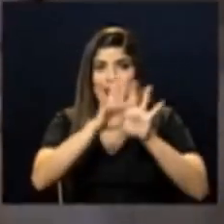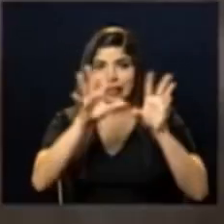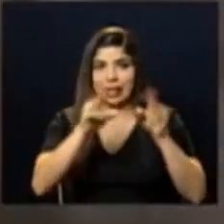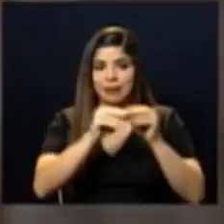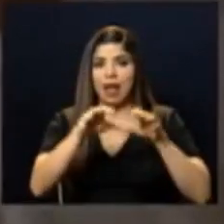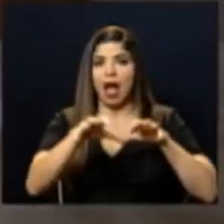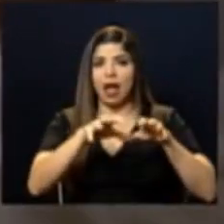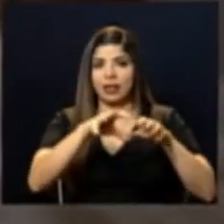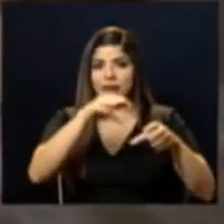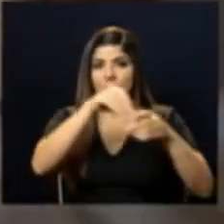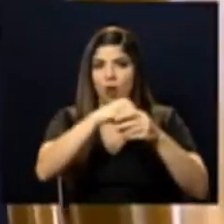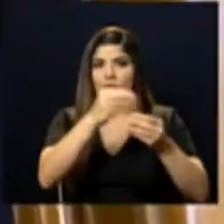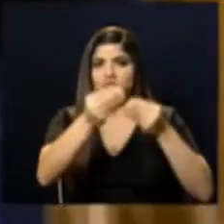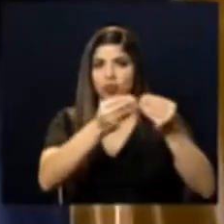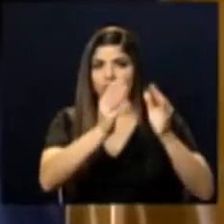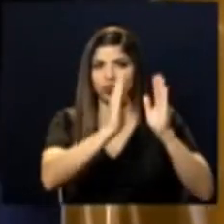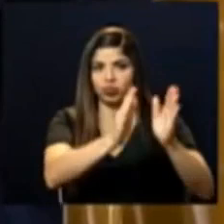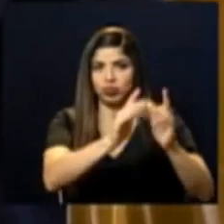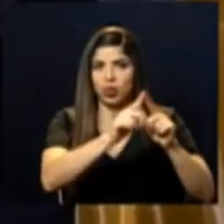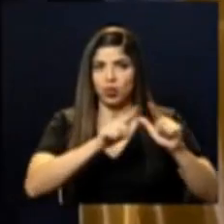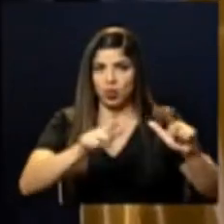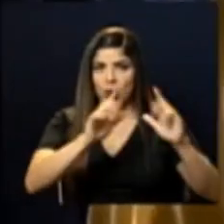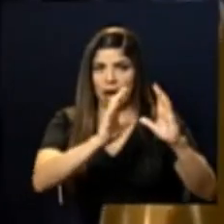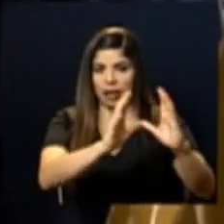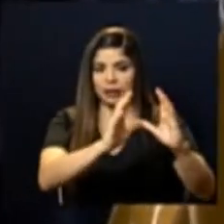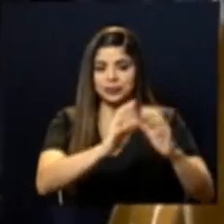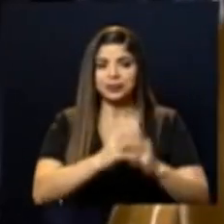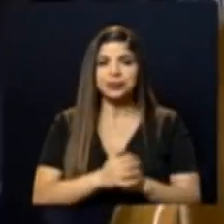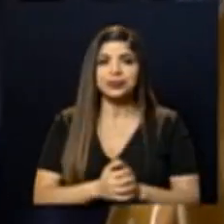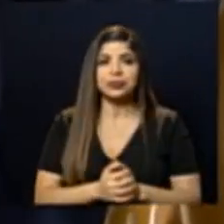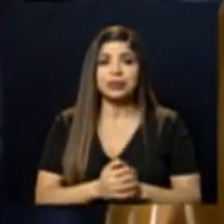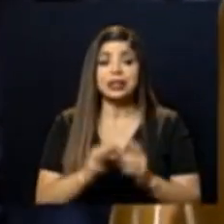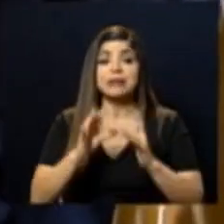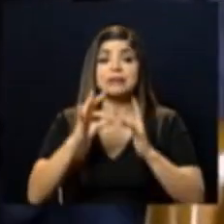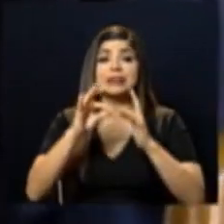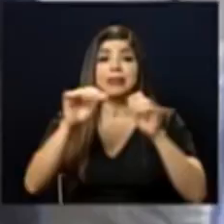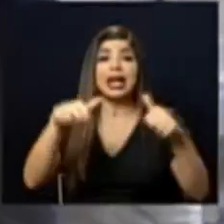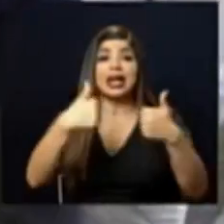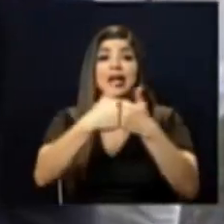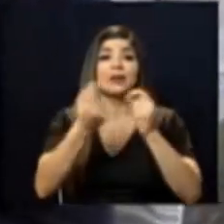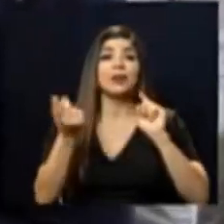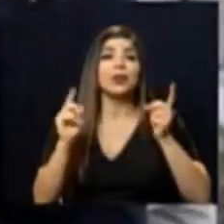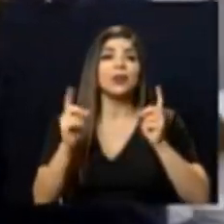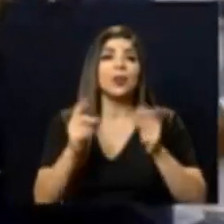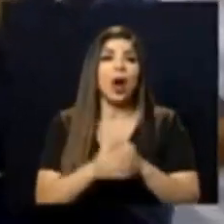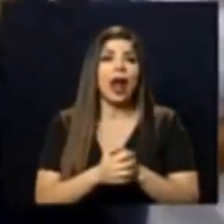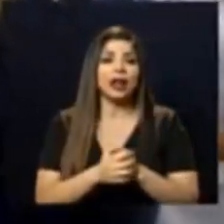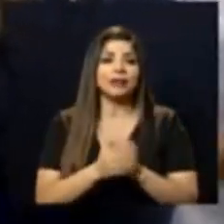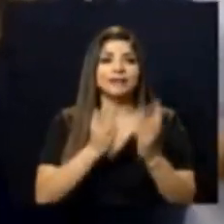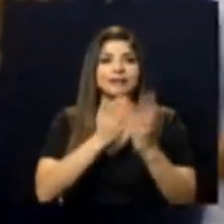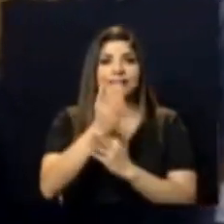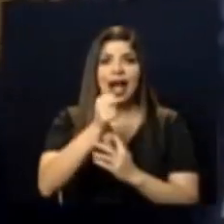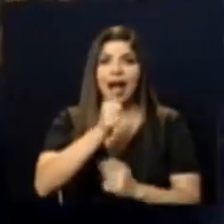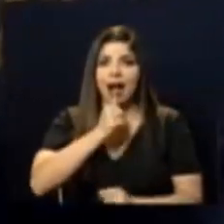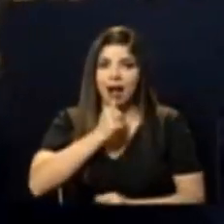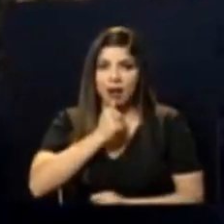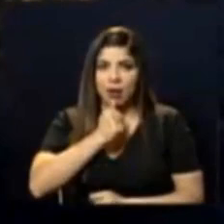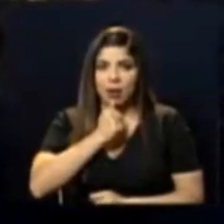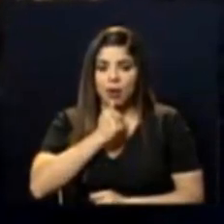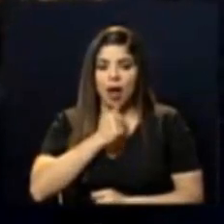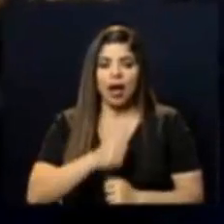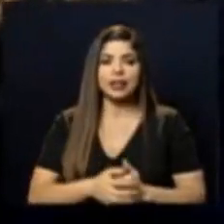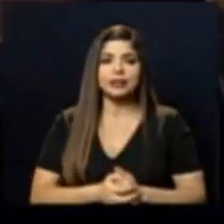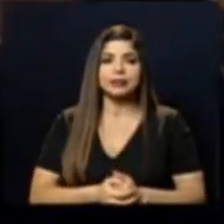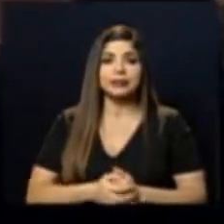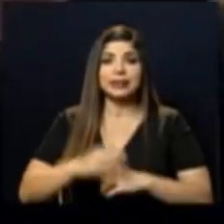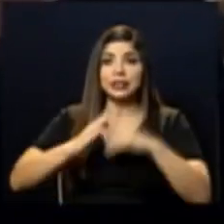principales actividades productivas de la región. Los principales retos son el acceso al agua,